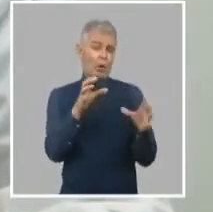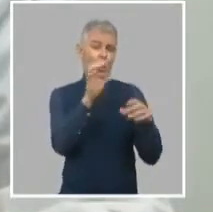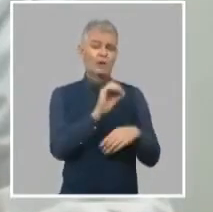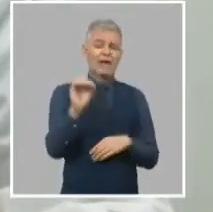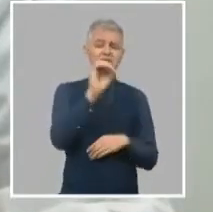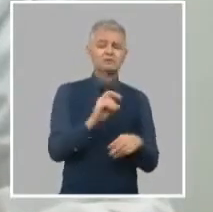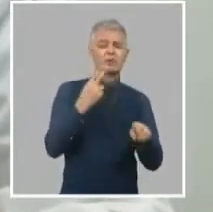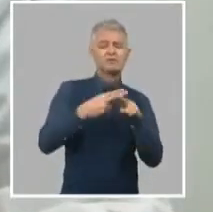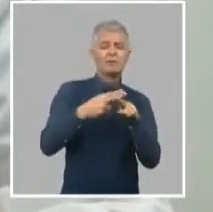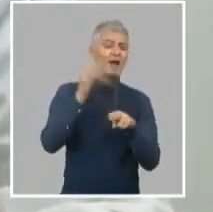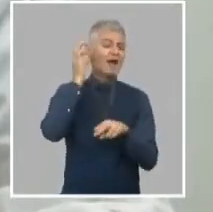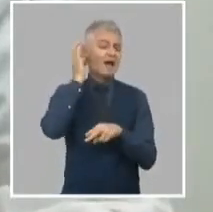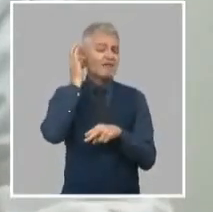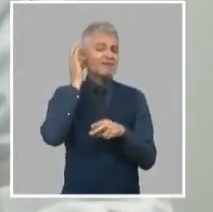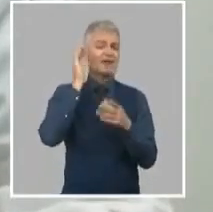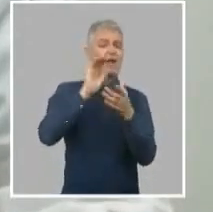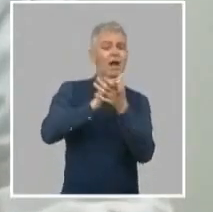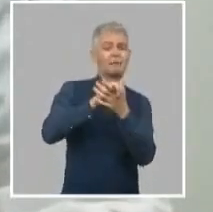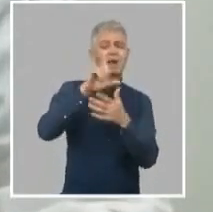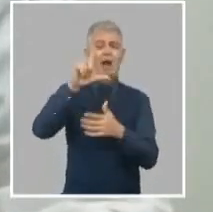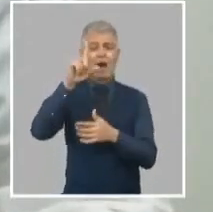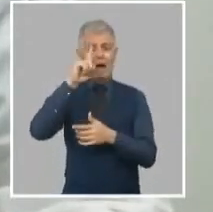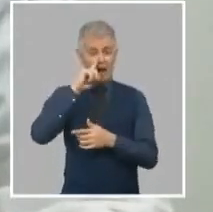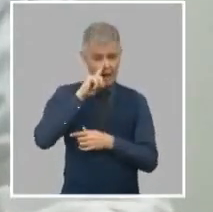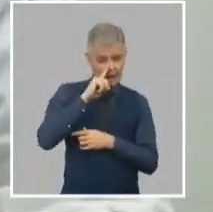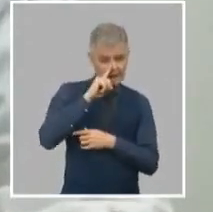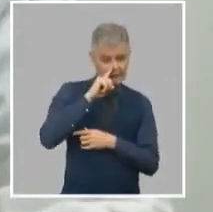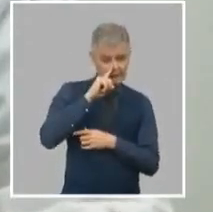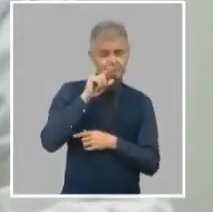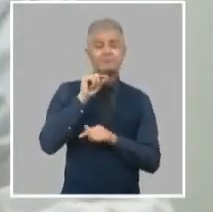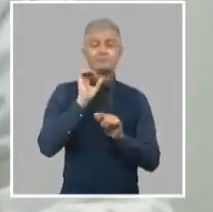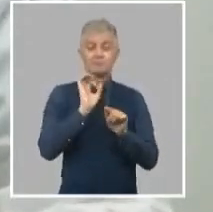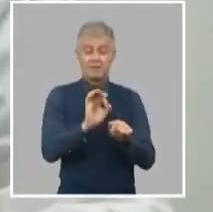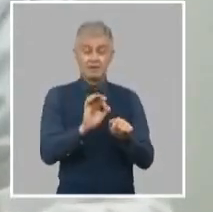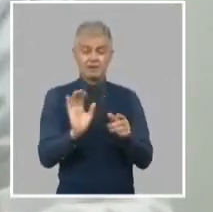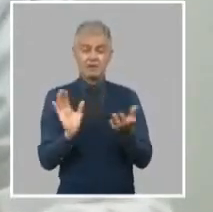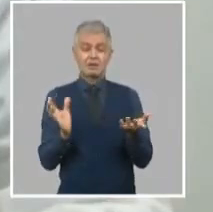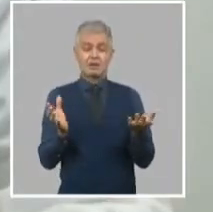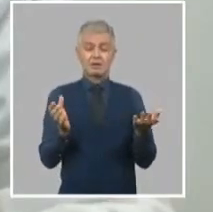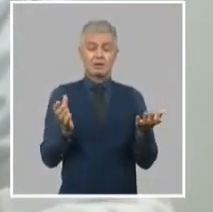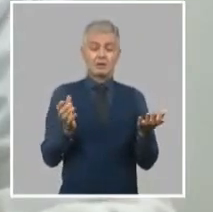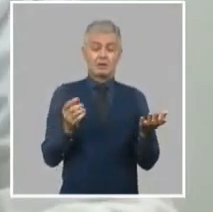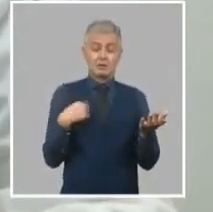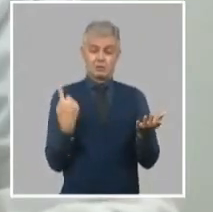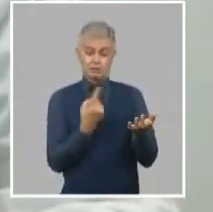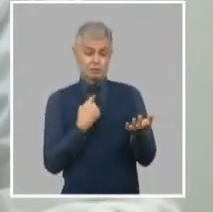lugar a duda, de las cosas más bonitas fue la integración con